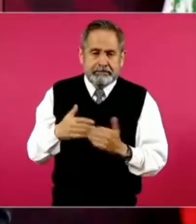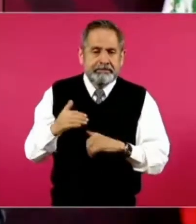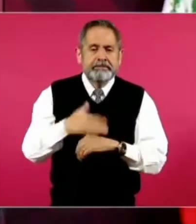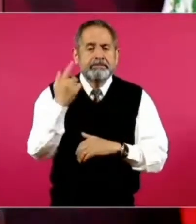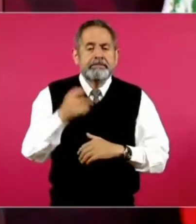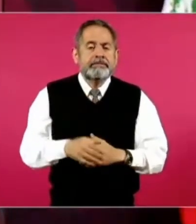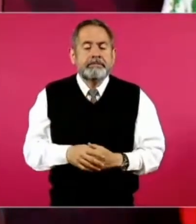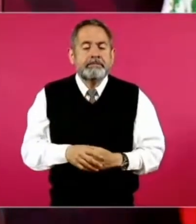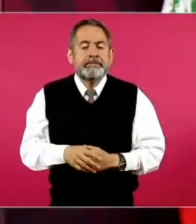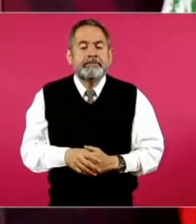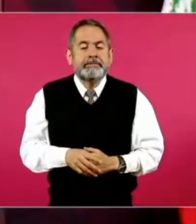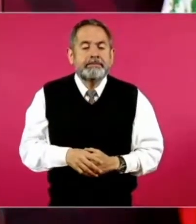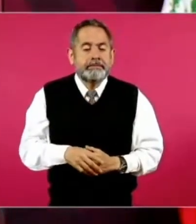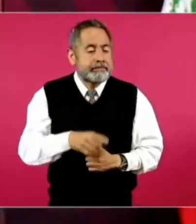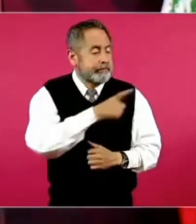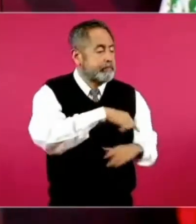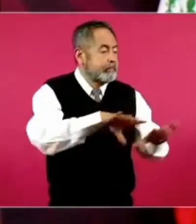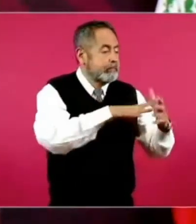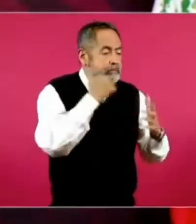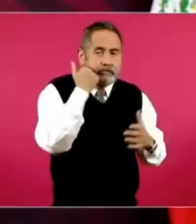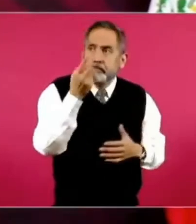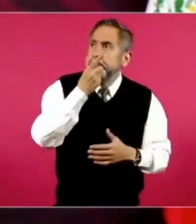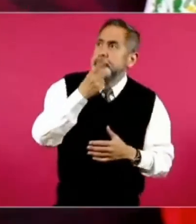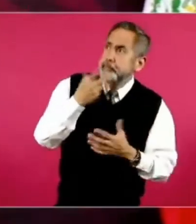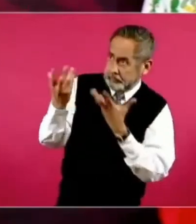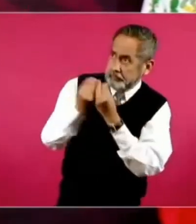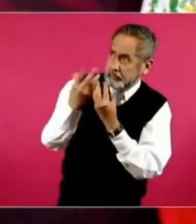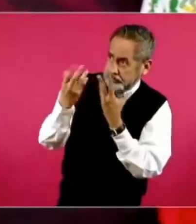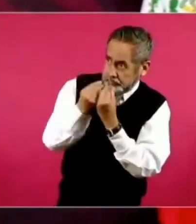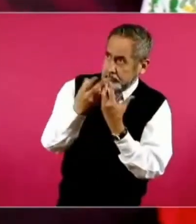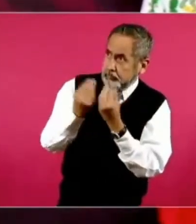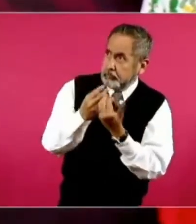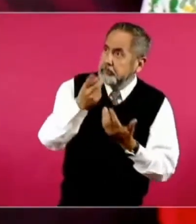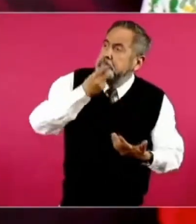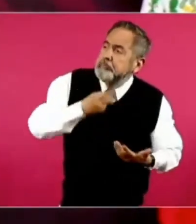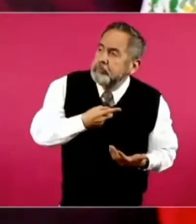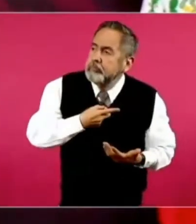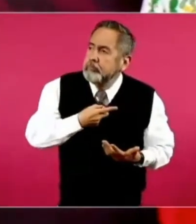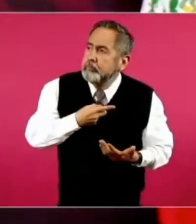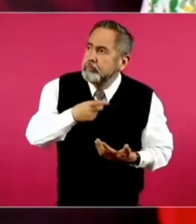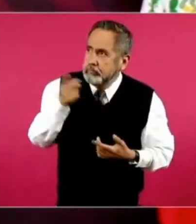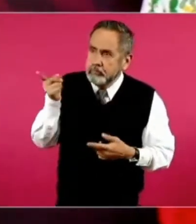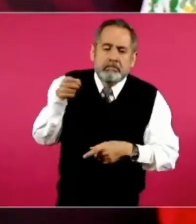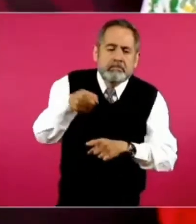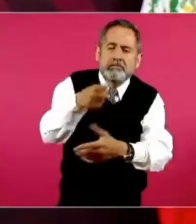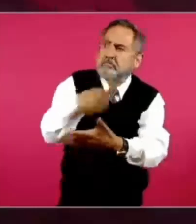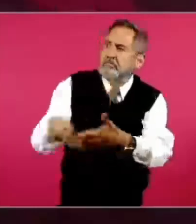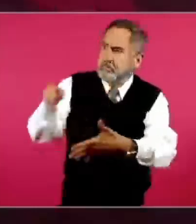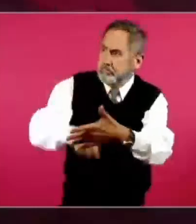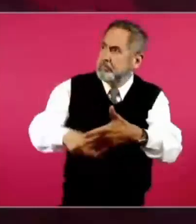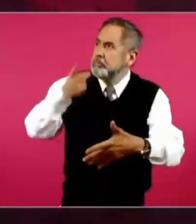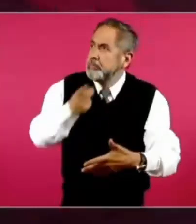porque lo que querían era la condena.